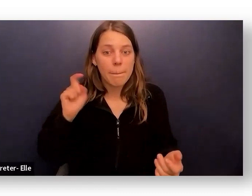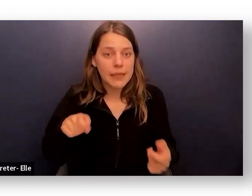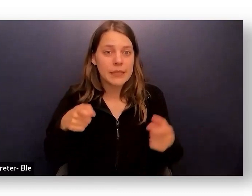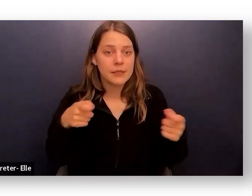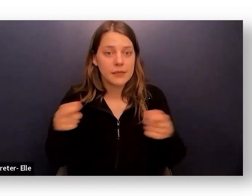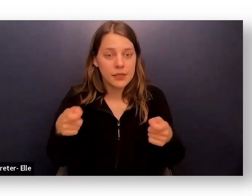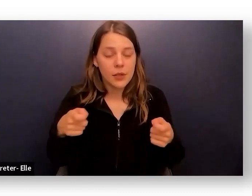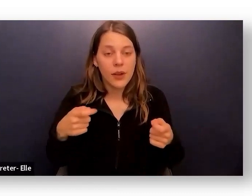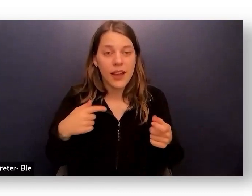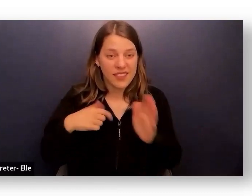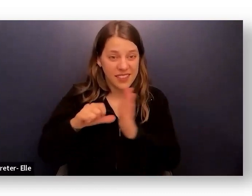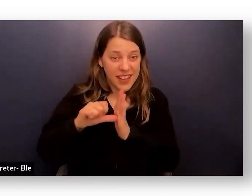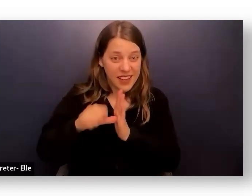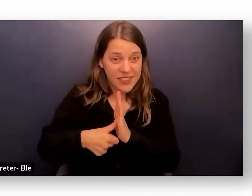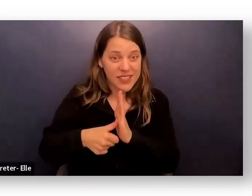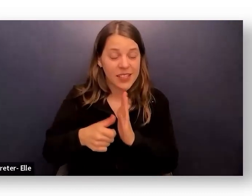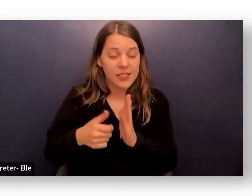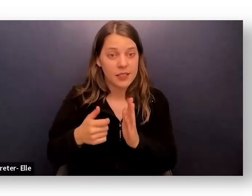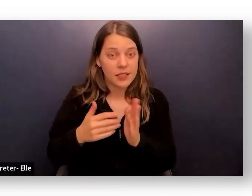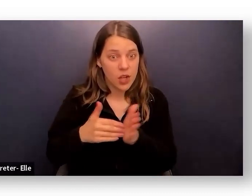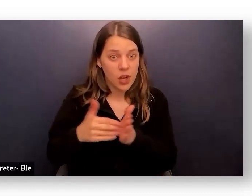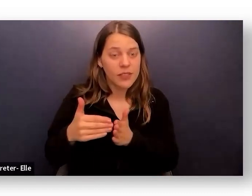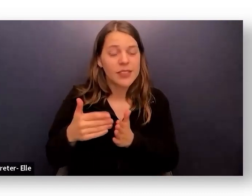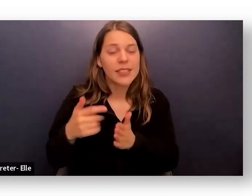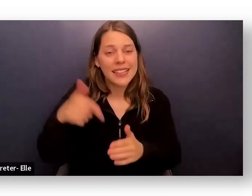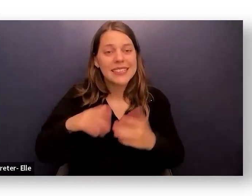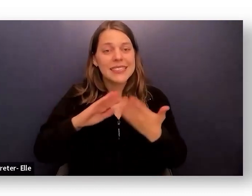algo que nosotros tenemos que hacer.